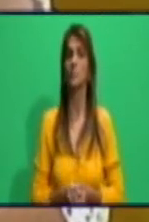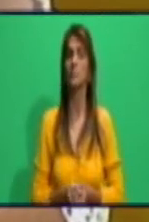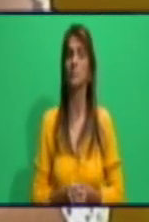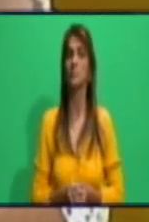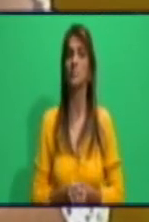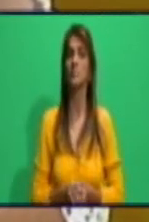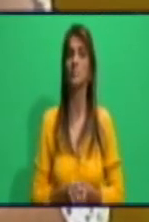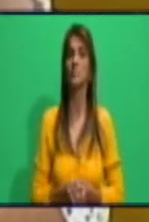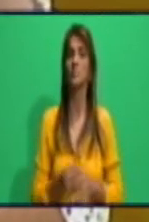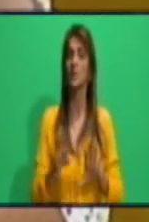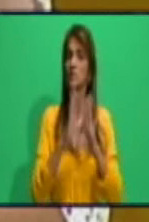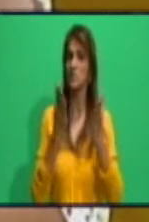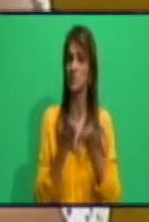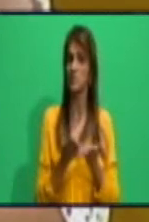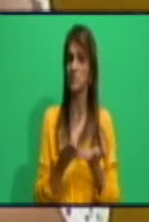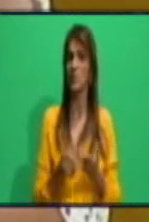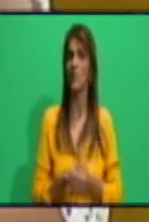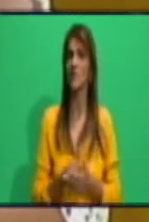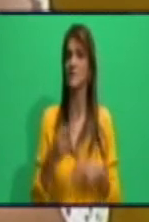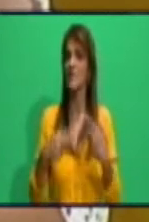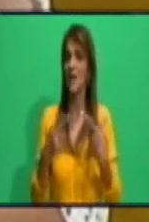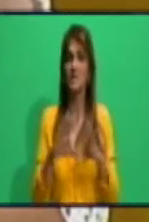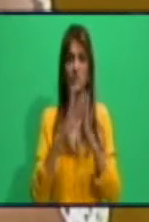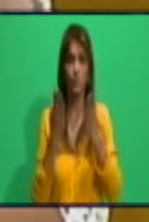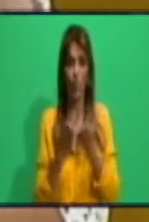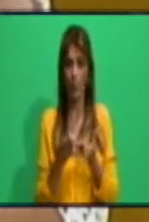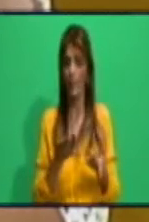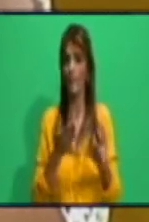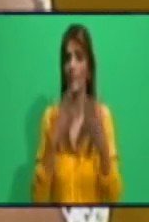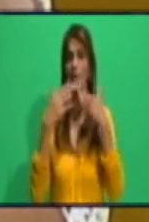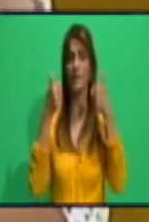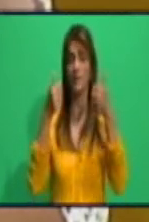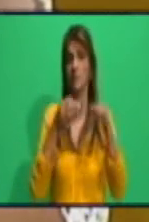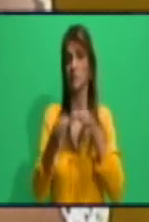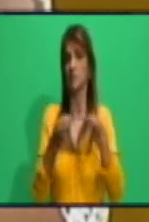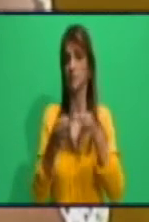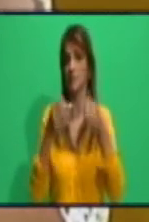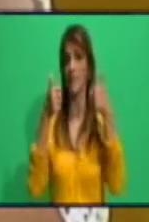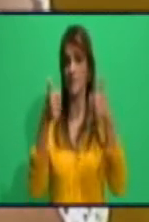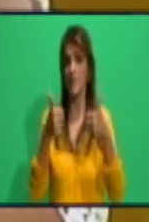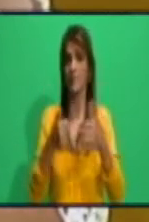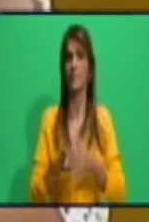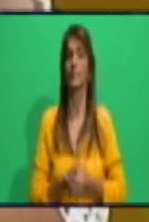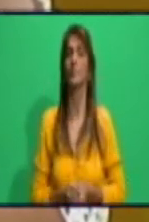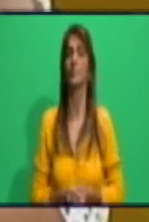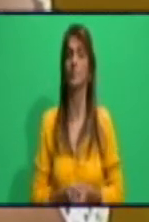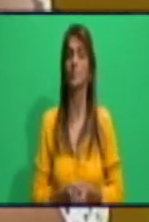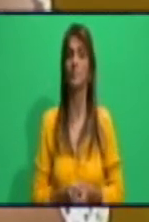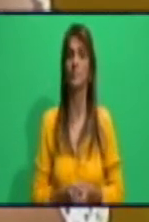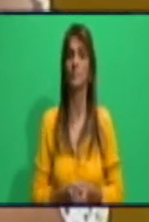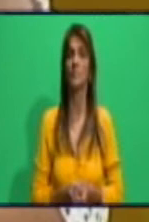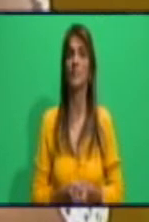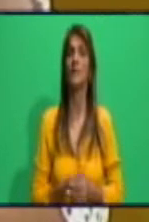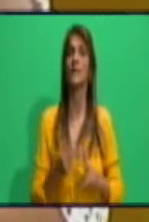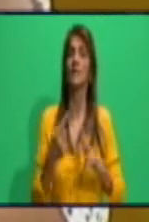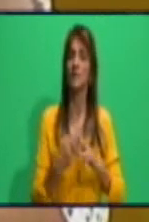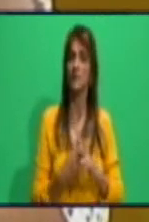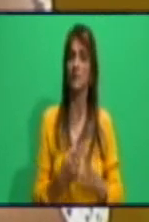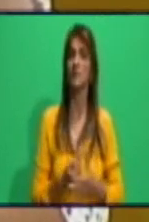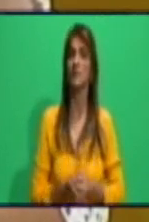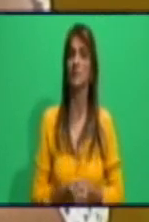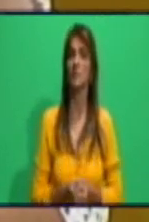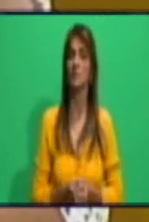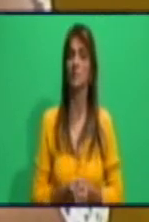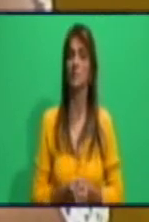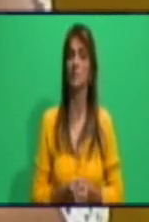que presenta el municipio y a todos los centros sociales que se presentan en el municipio, dígase Centro Médico Psicopedagógico y Hogares